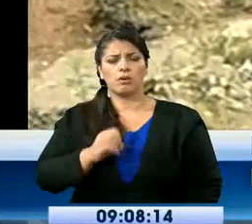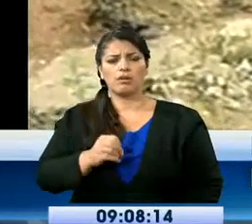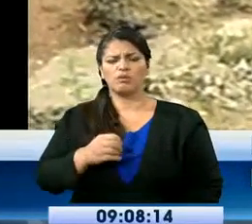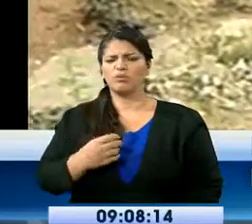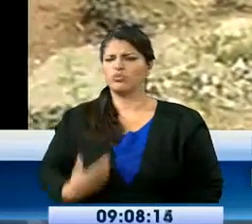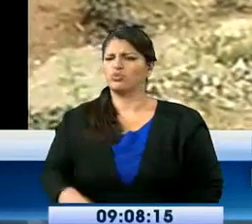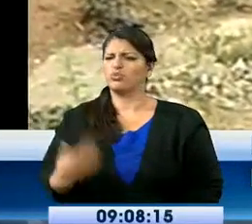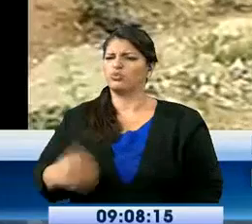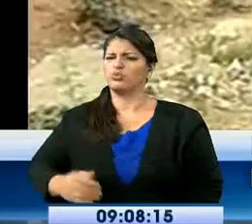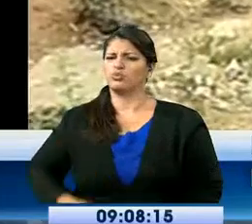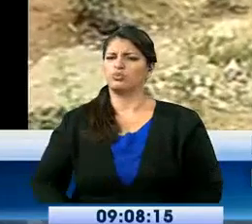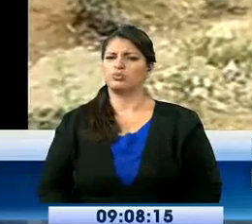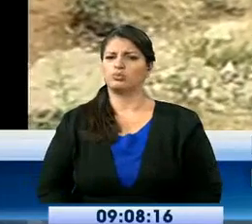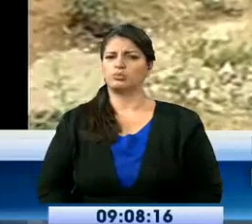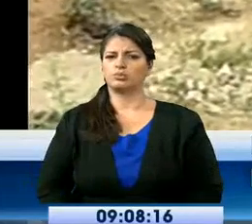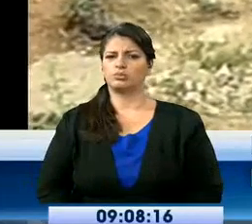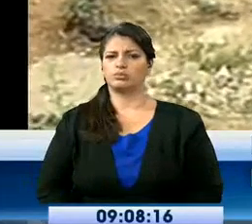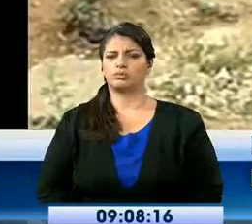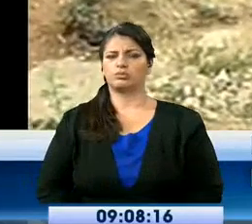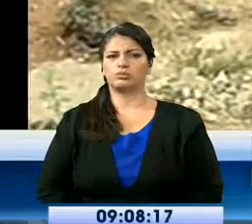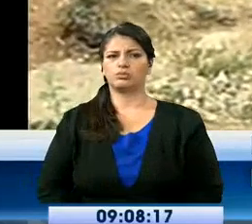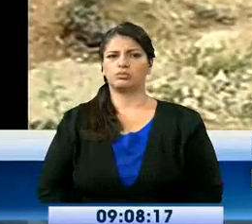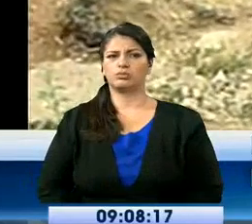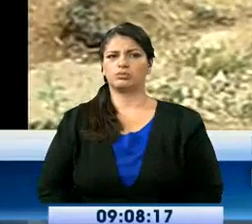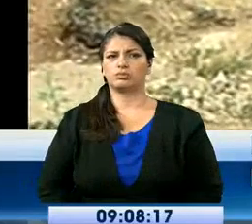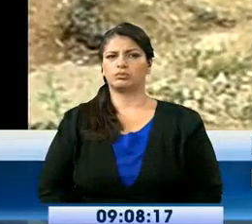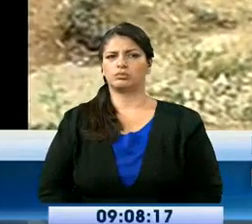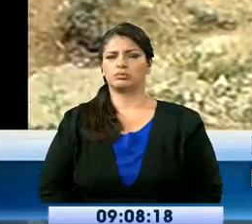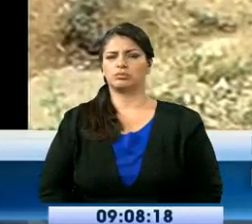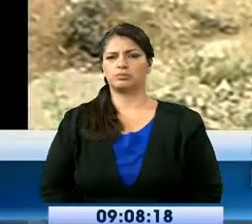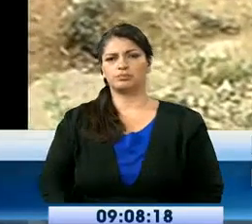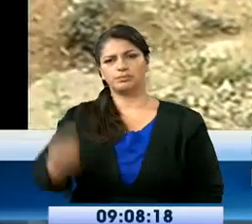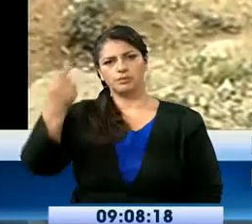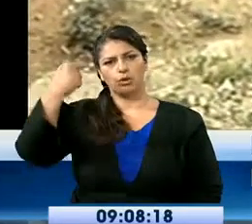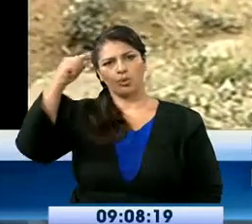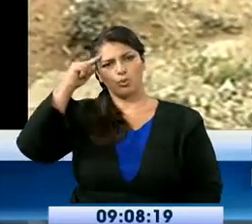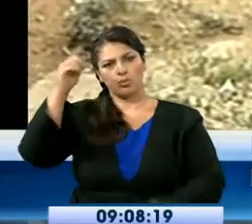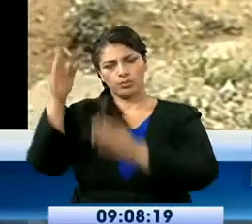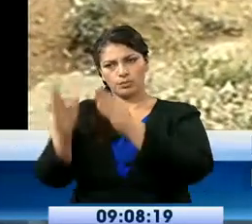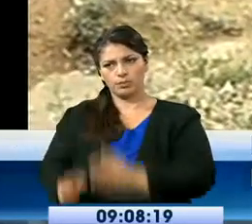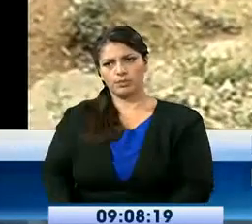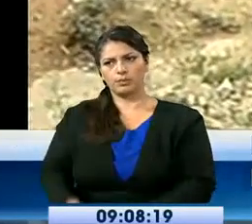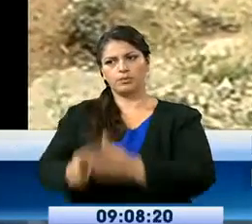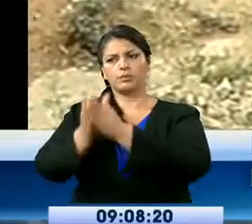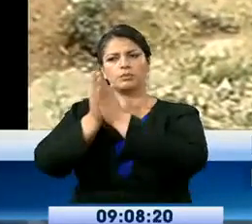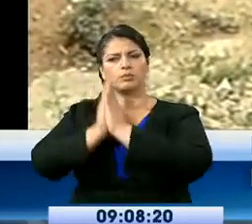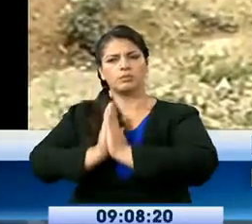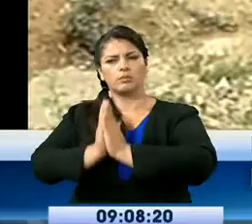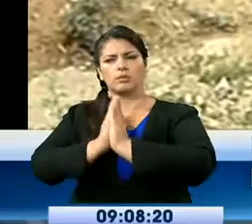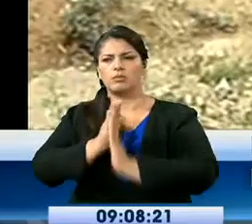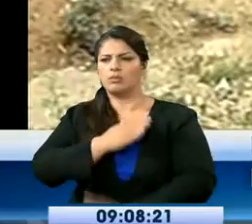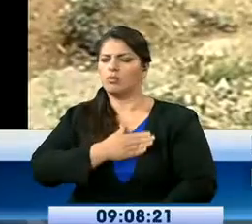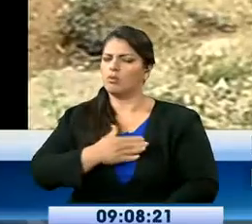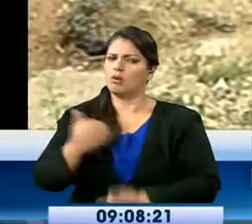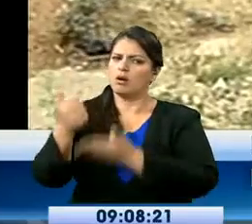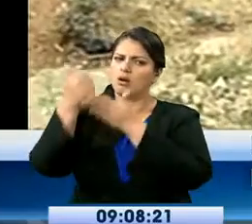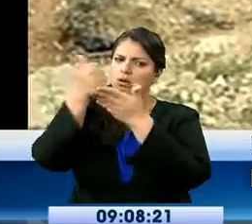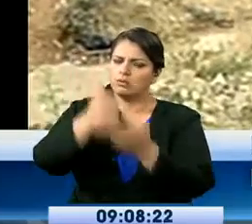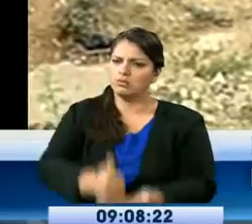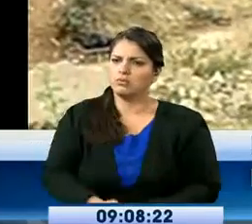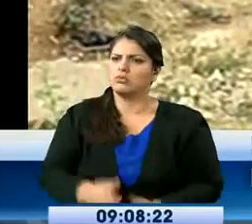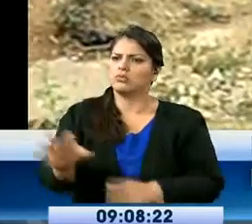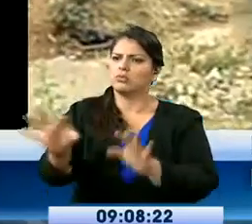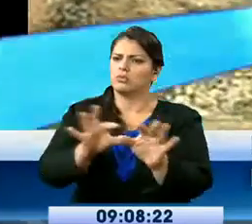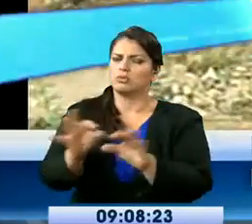Rosalena... Quiero pedirle al abogado Quiñones, al gobernador, que por favor ayude a esta gente, que se envíe una brigada para que sea el nexo con